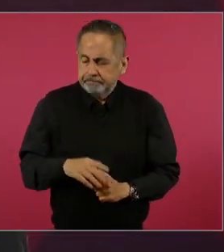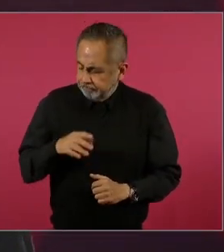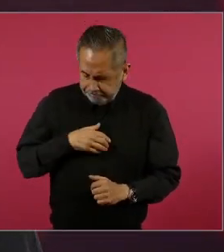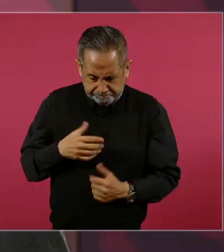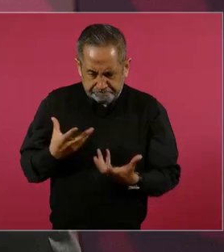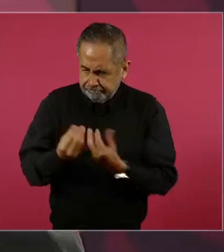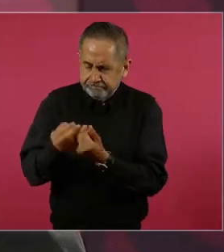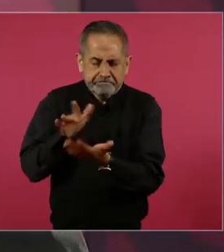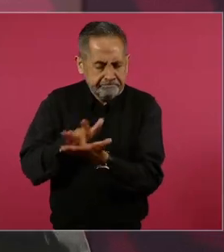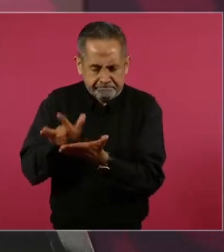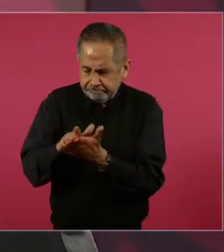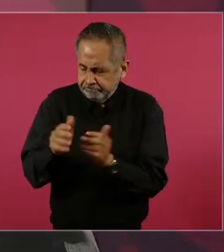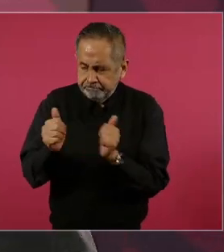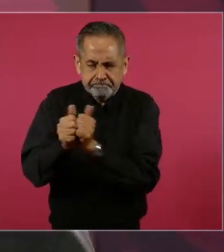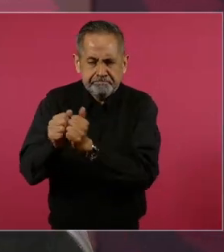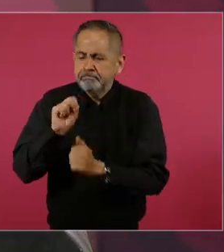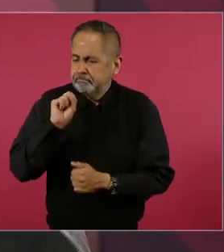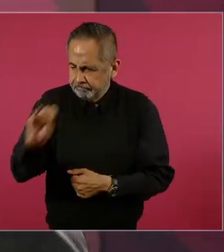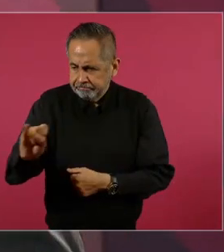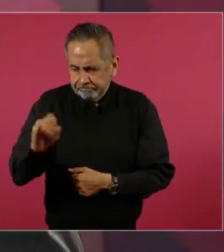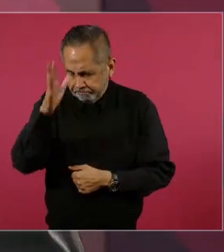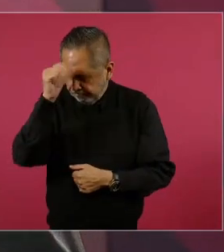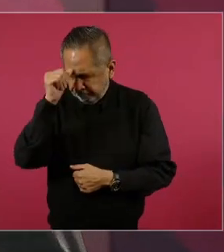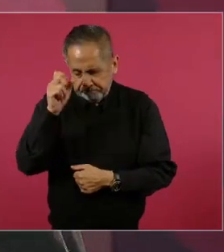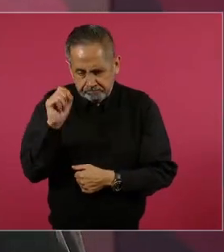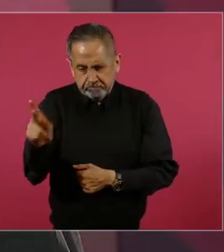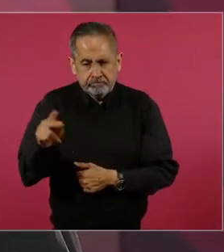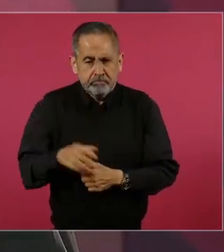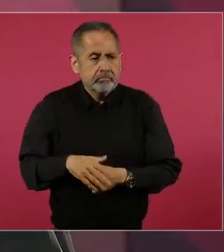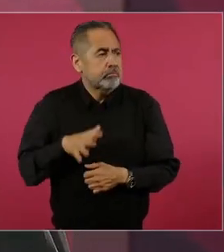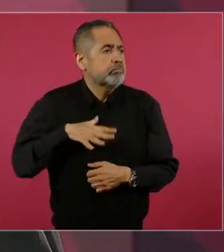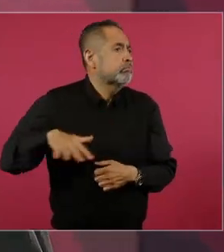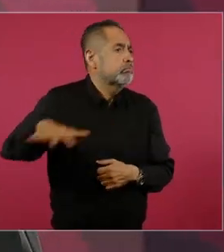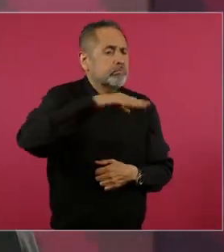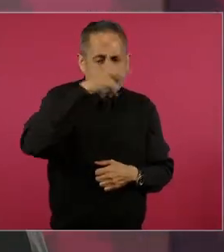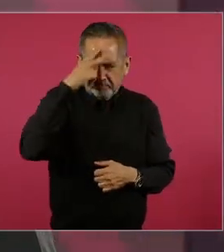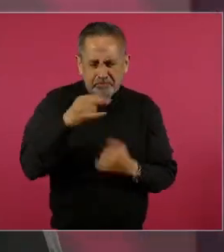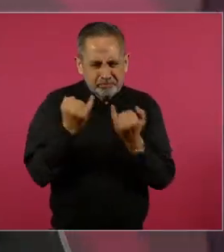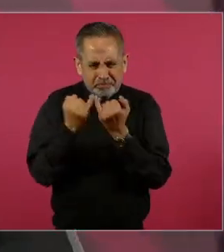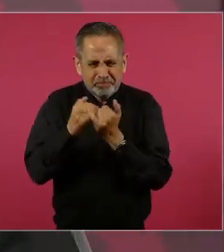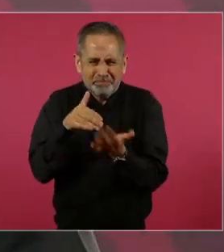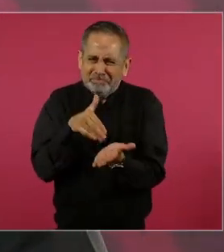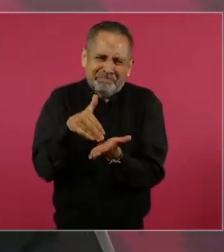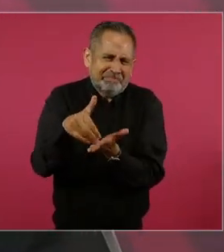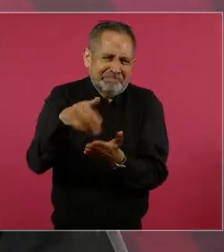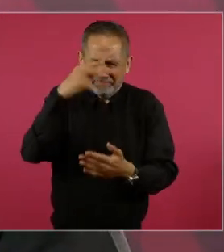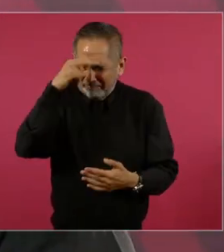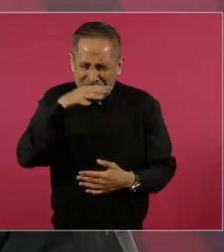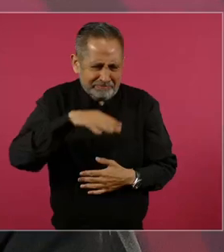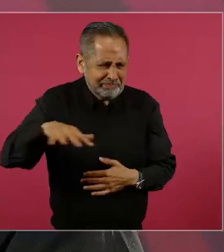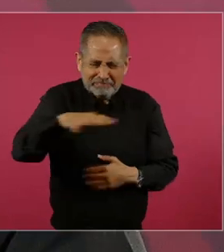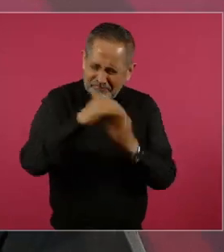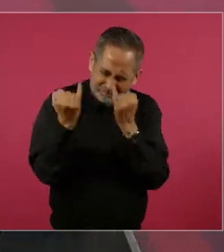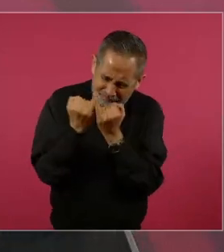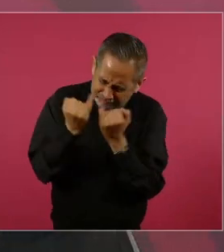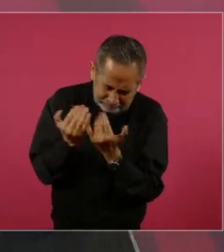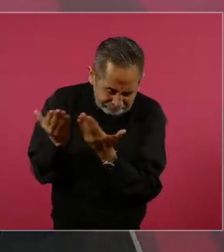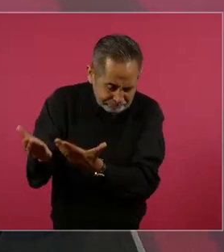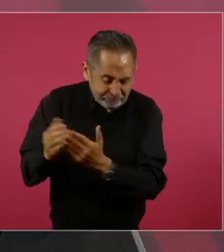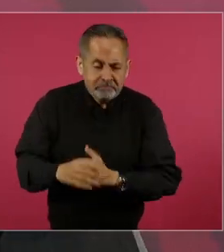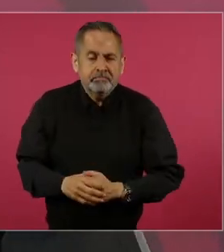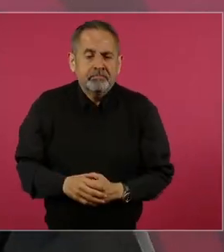Respaldo, y yo creo que muchos mexicanos, millones de mexicanos. Y es